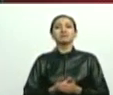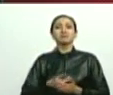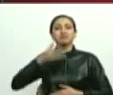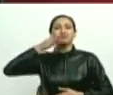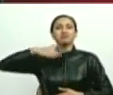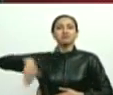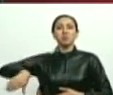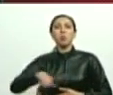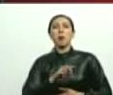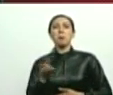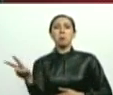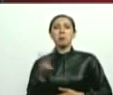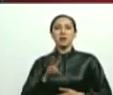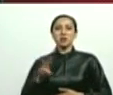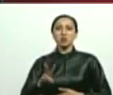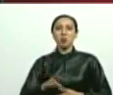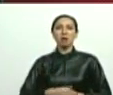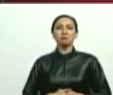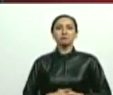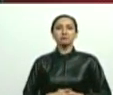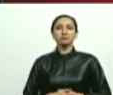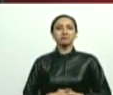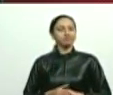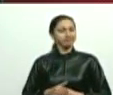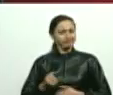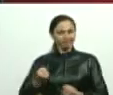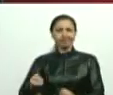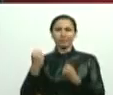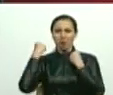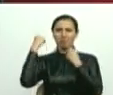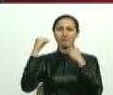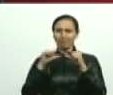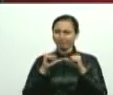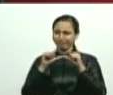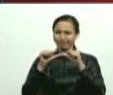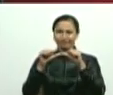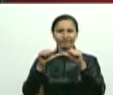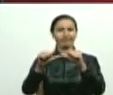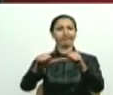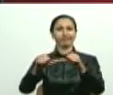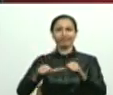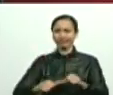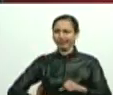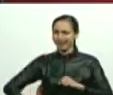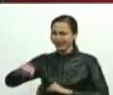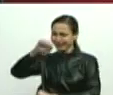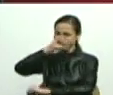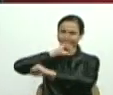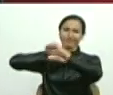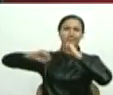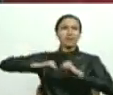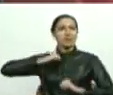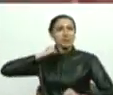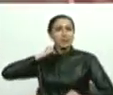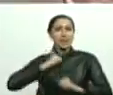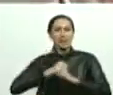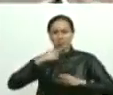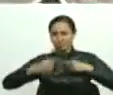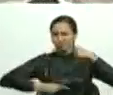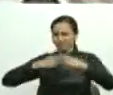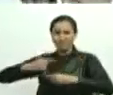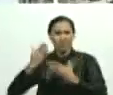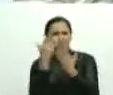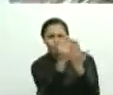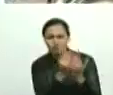pueblo venezolano está de pie, marchando, batallando, trabajando,